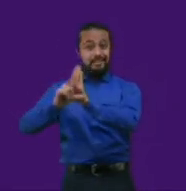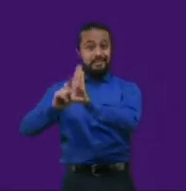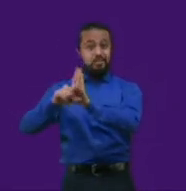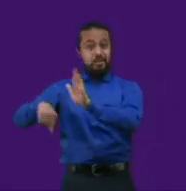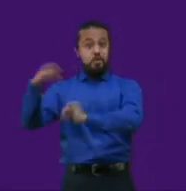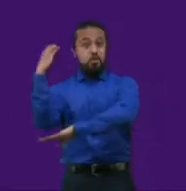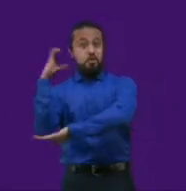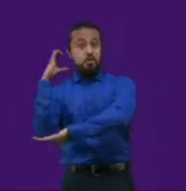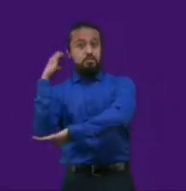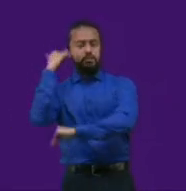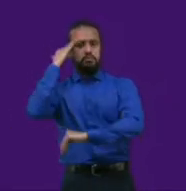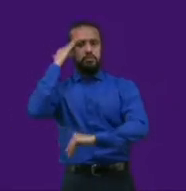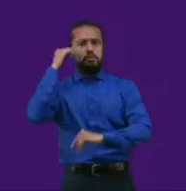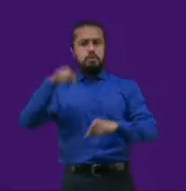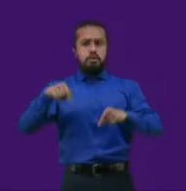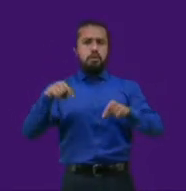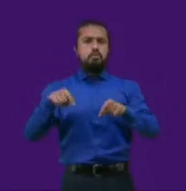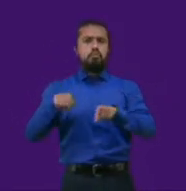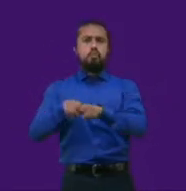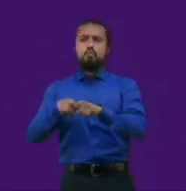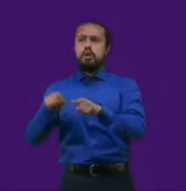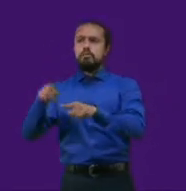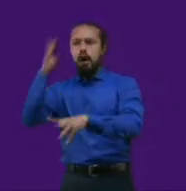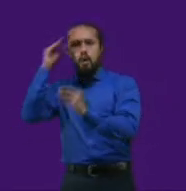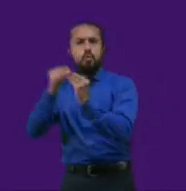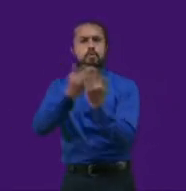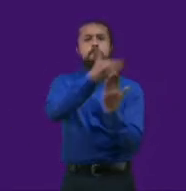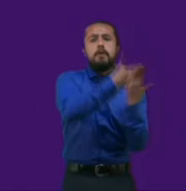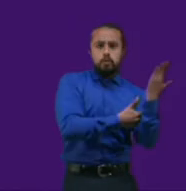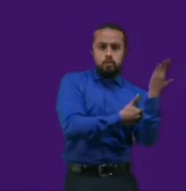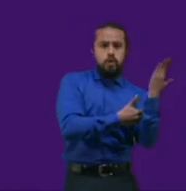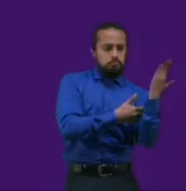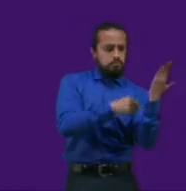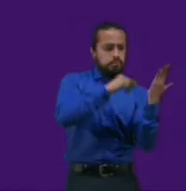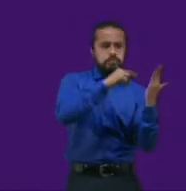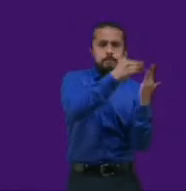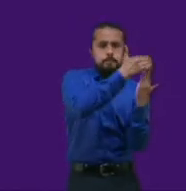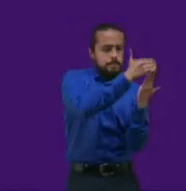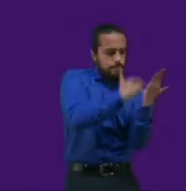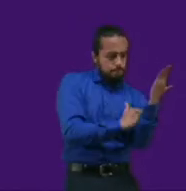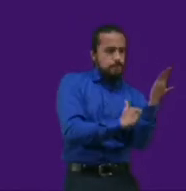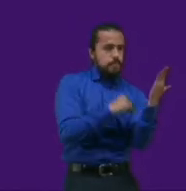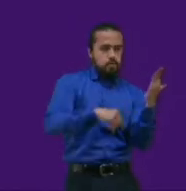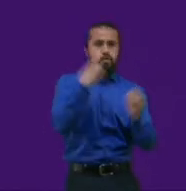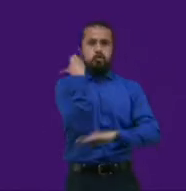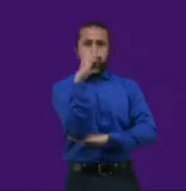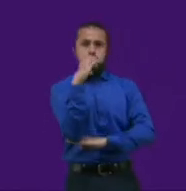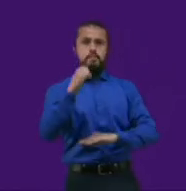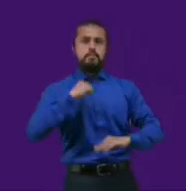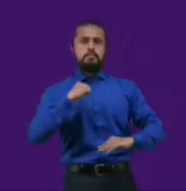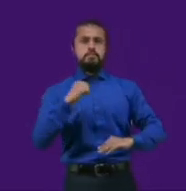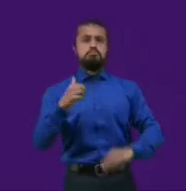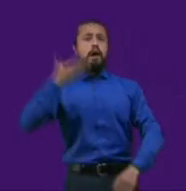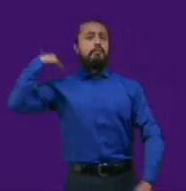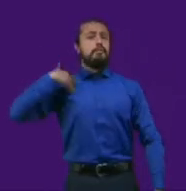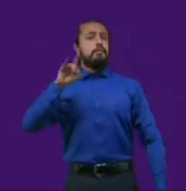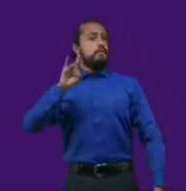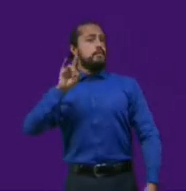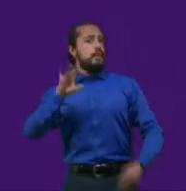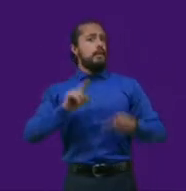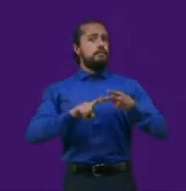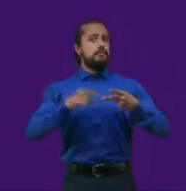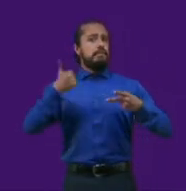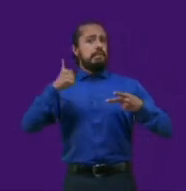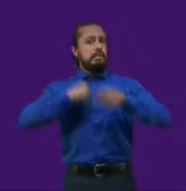en Colombia es un instrumento negociable y cualquier persona hace 10, 15, 20, 25 años